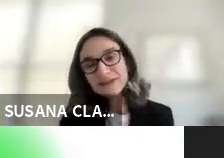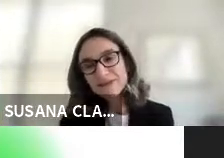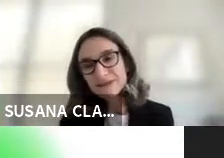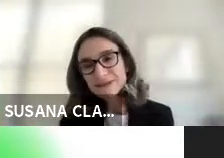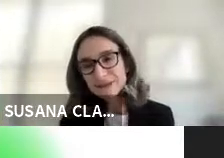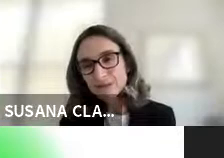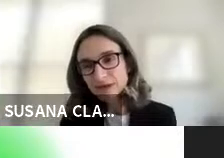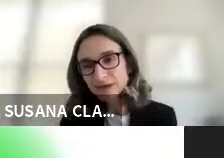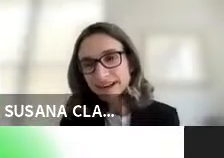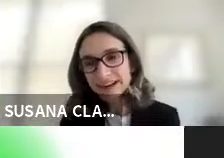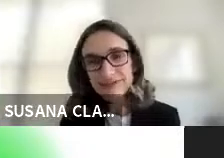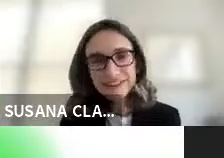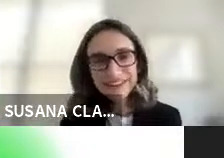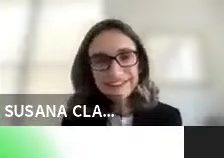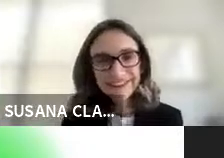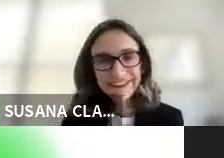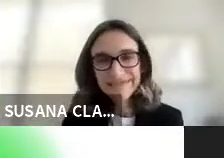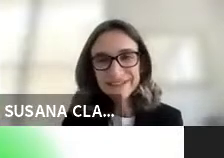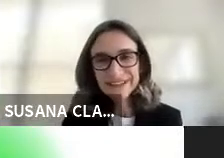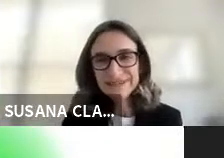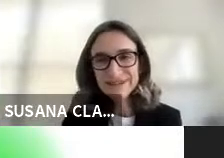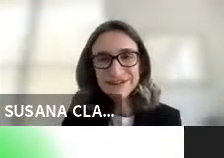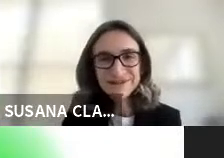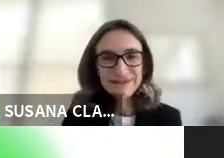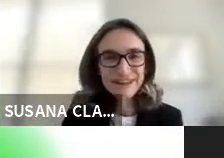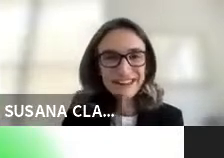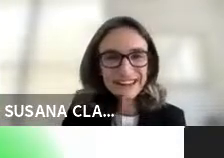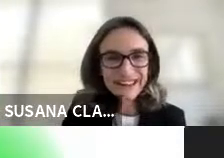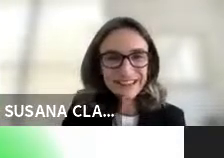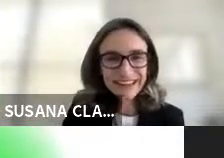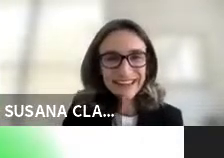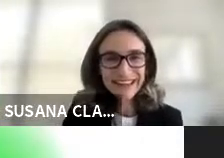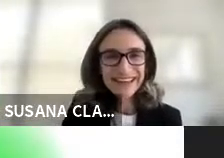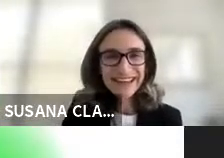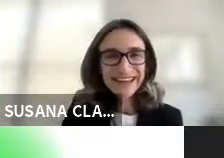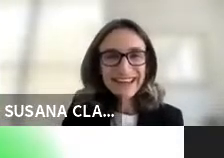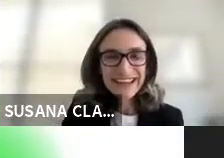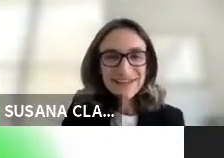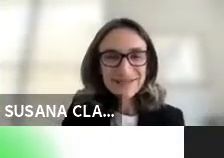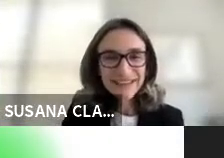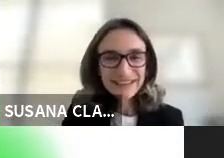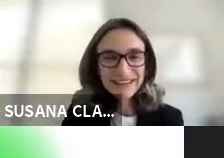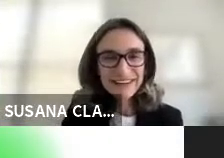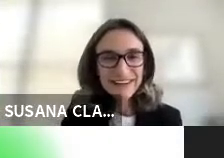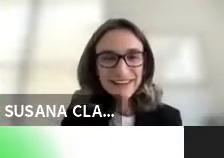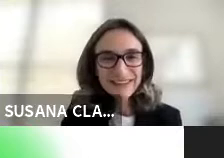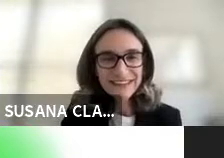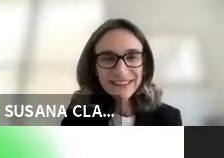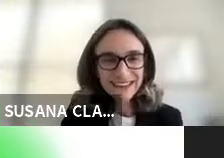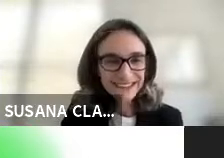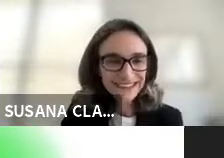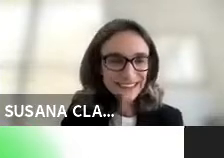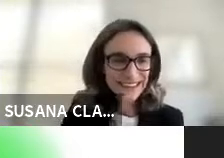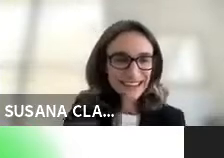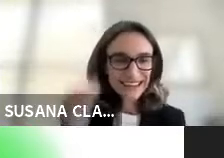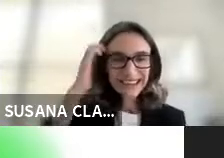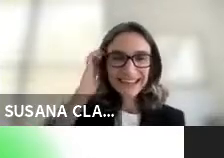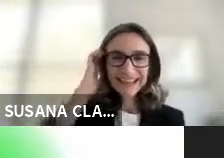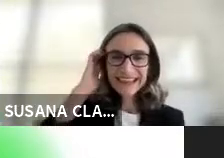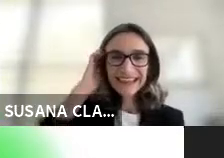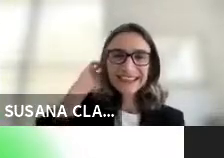manera que tenemos como seres humanos de leer la mente verdad como no tenemos el superpoder de leer la mente escuchar en nuestra herramienta